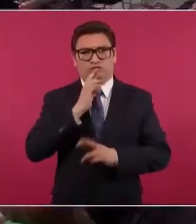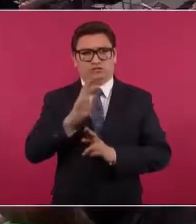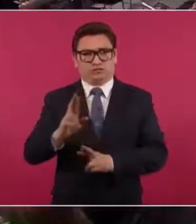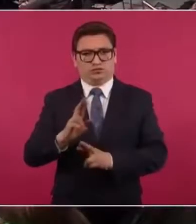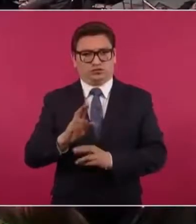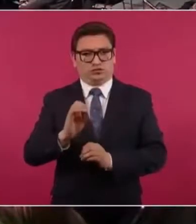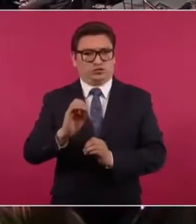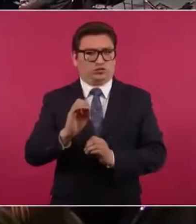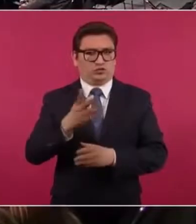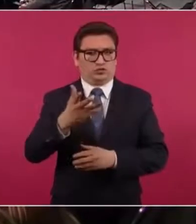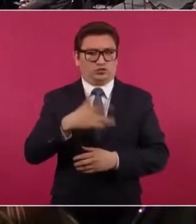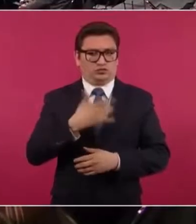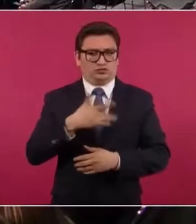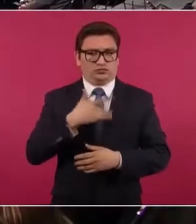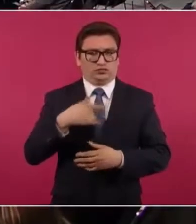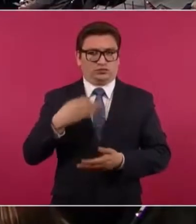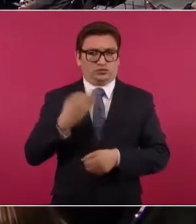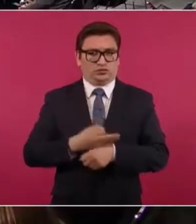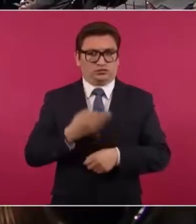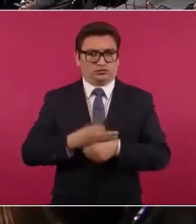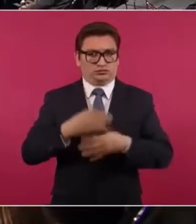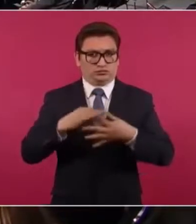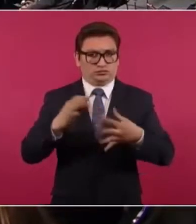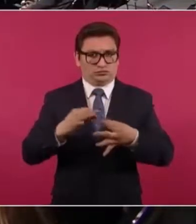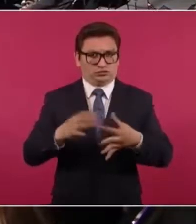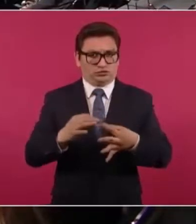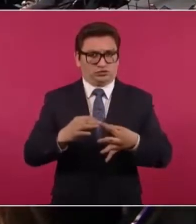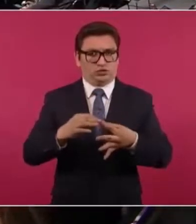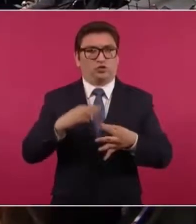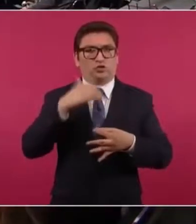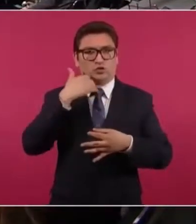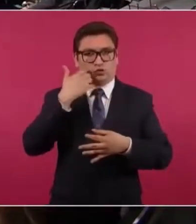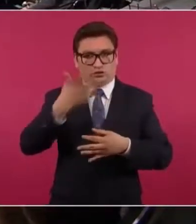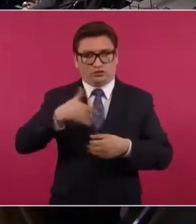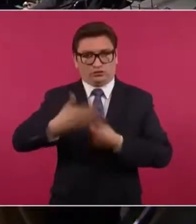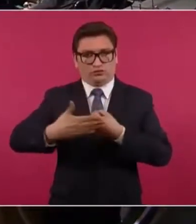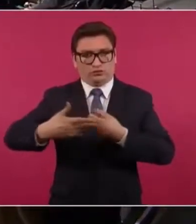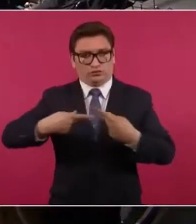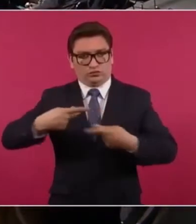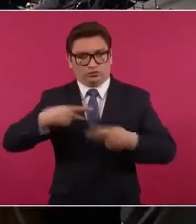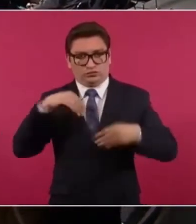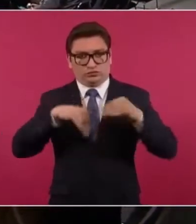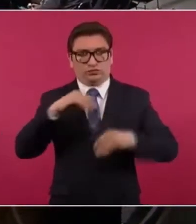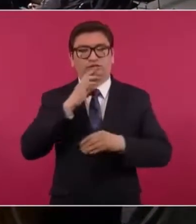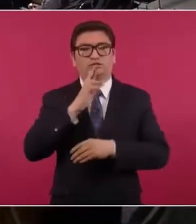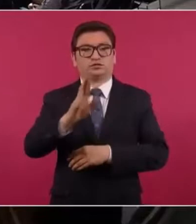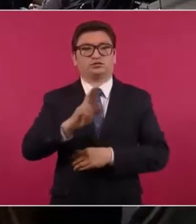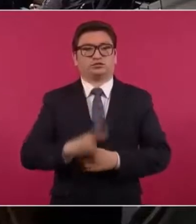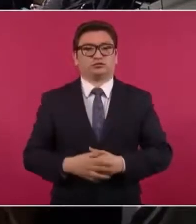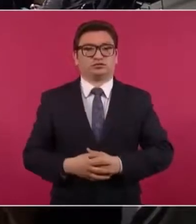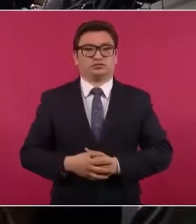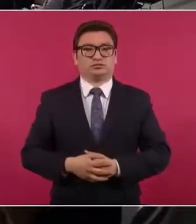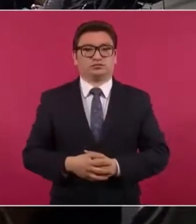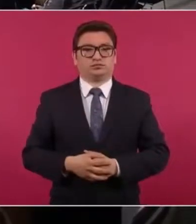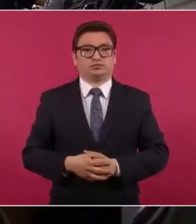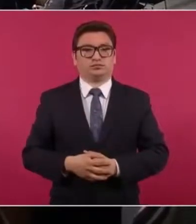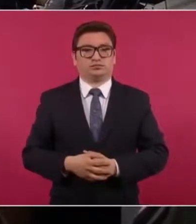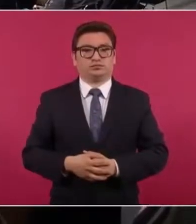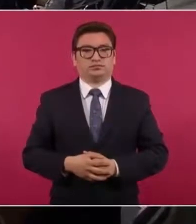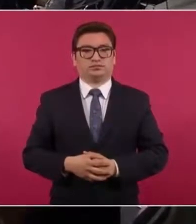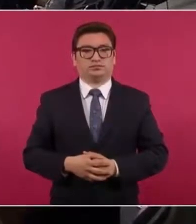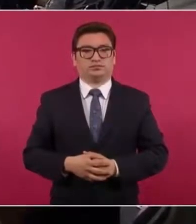o podrías explicarlo hoy o prepararte para dar una respuesta.